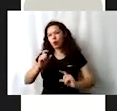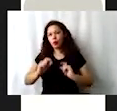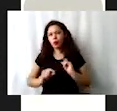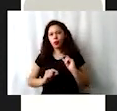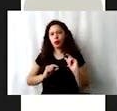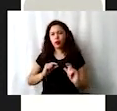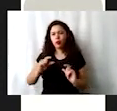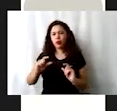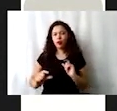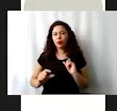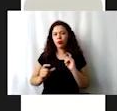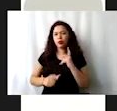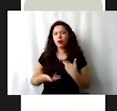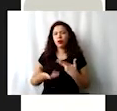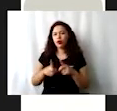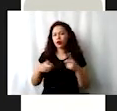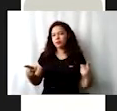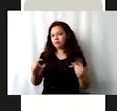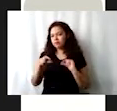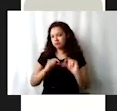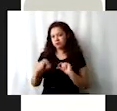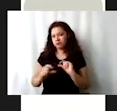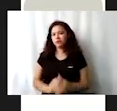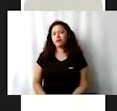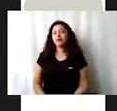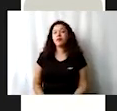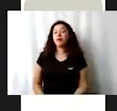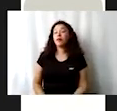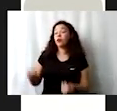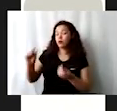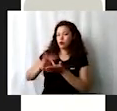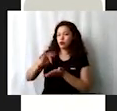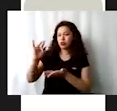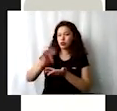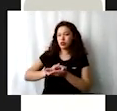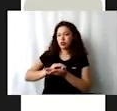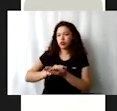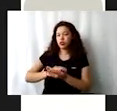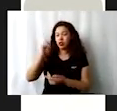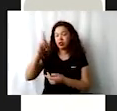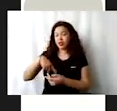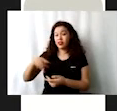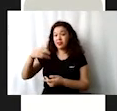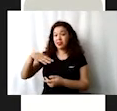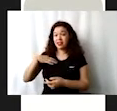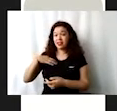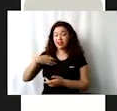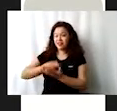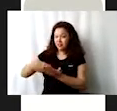me he ido desempeñando. Claro, te agradezco mucho, además que fuiste muy valiente en ser el